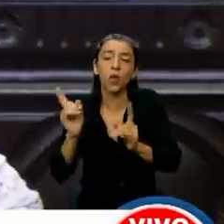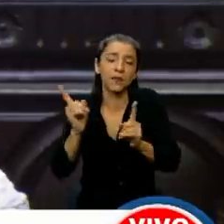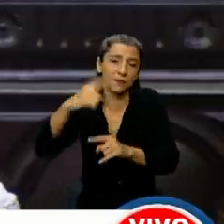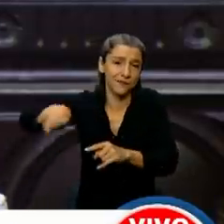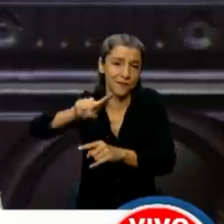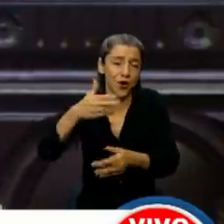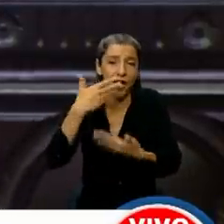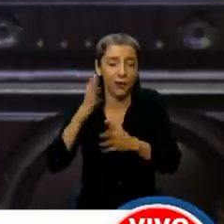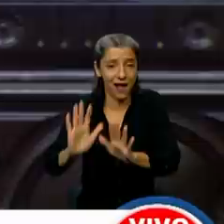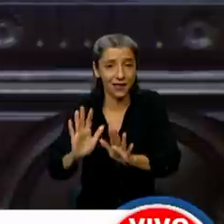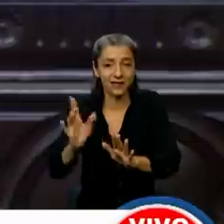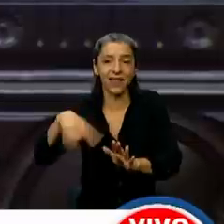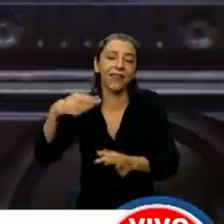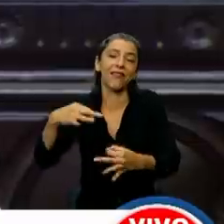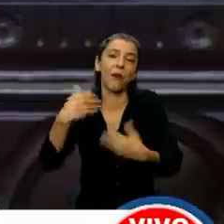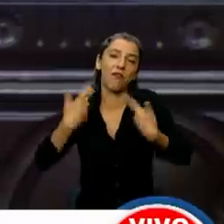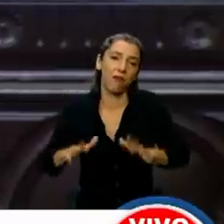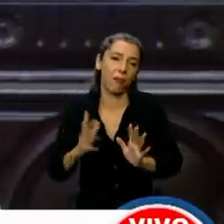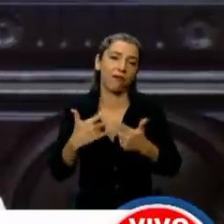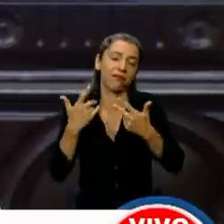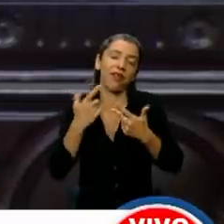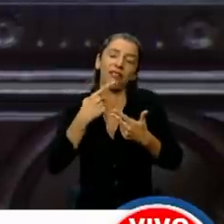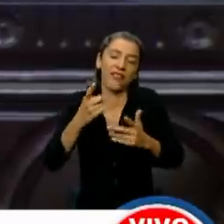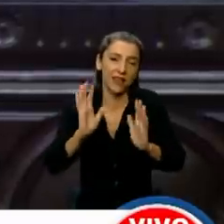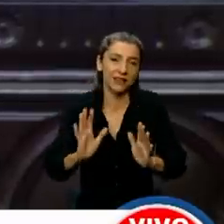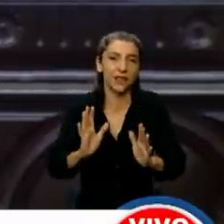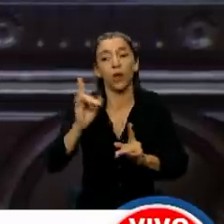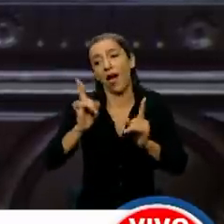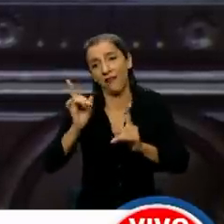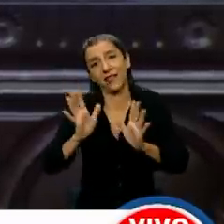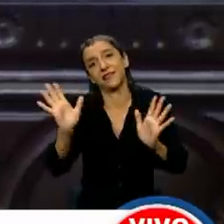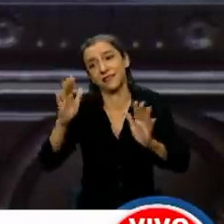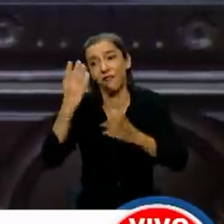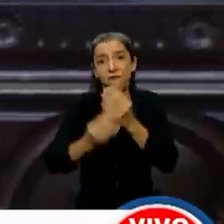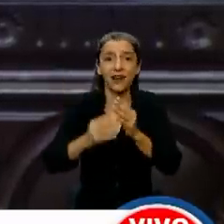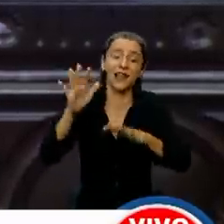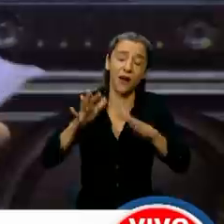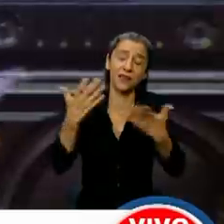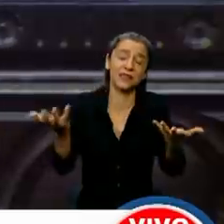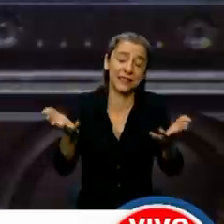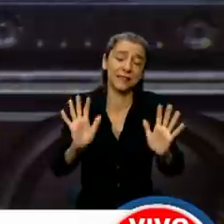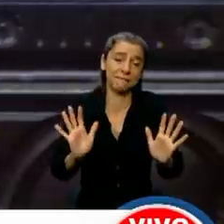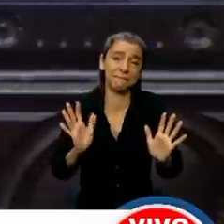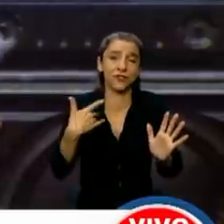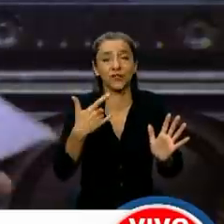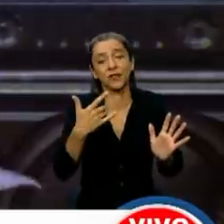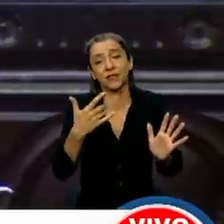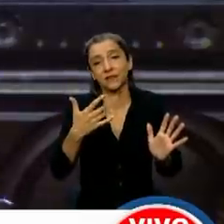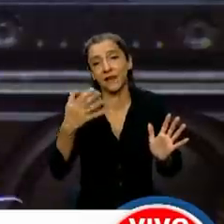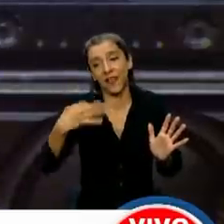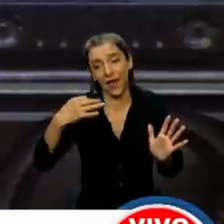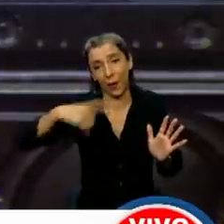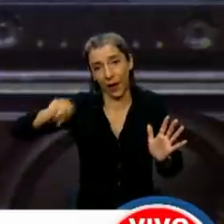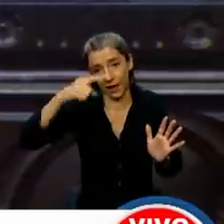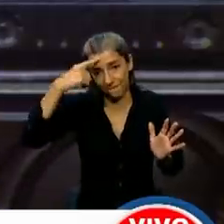sentido tener la honestidad intelectual de reconocer los desaciertos y acompañar los procesos virtuales virtuosos para